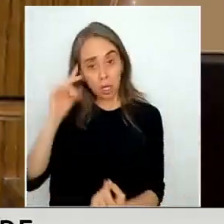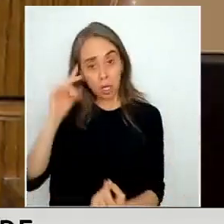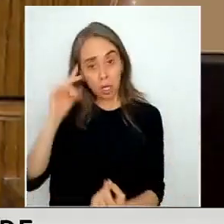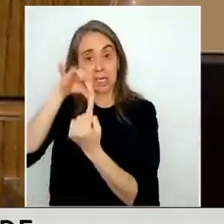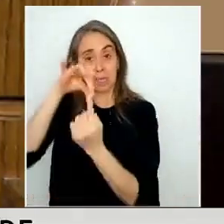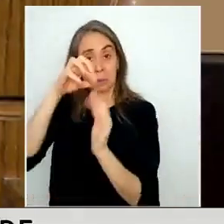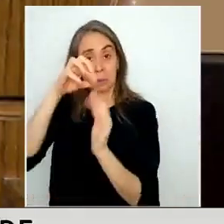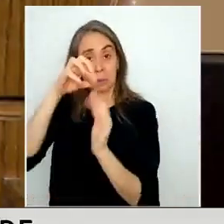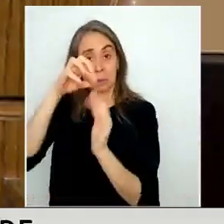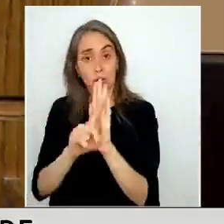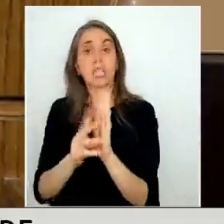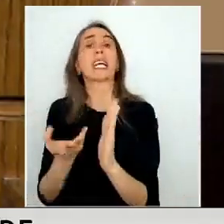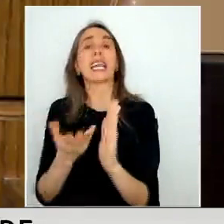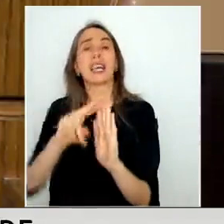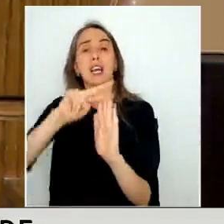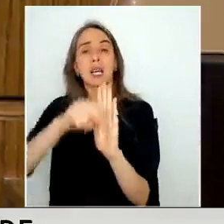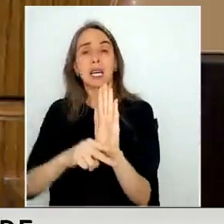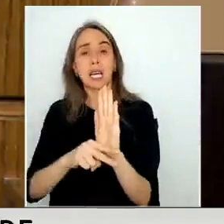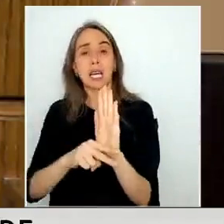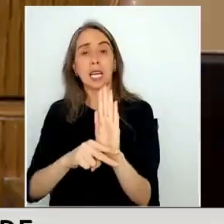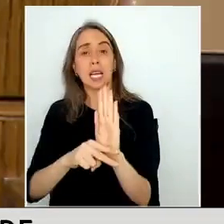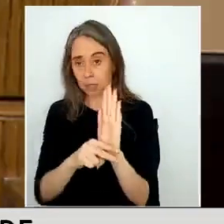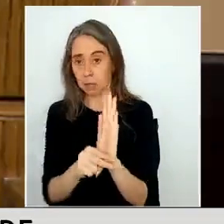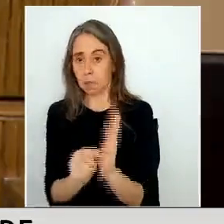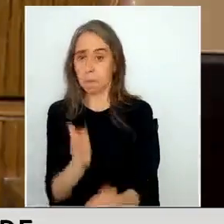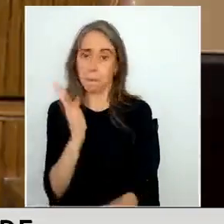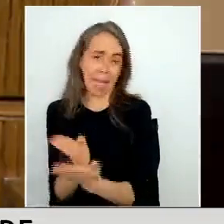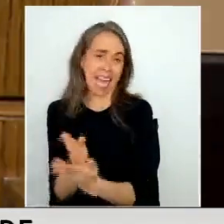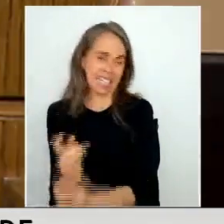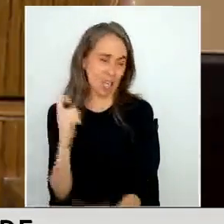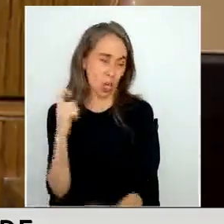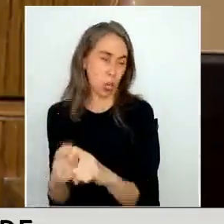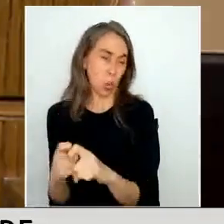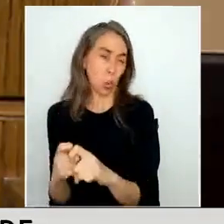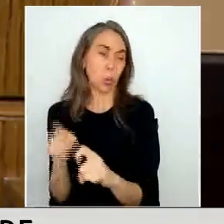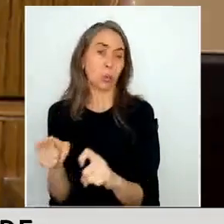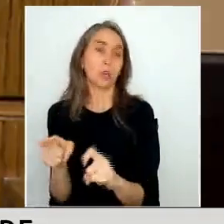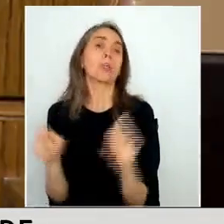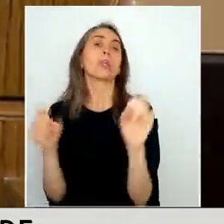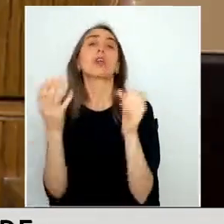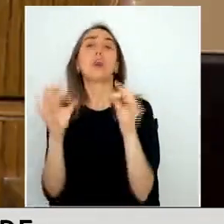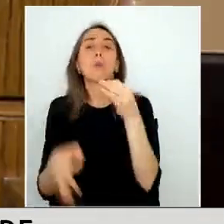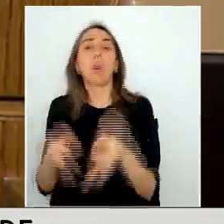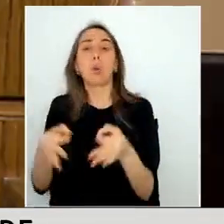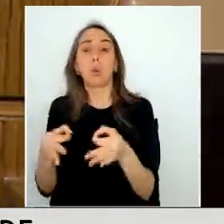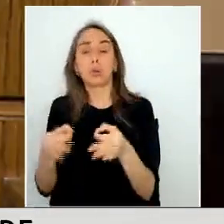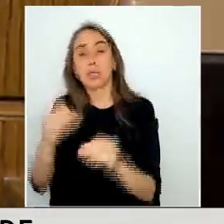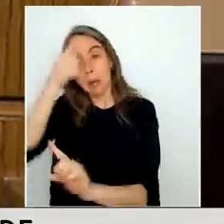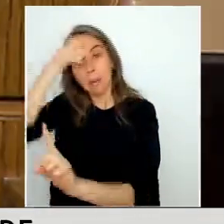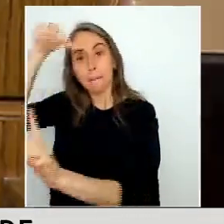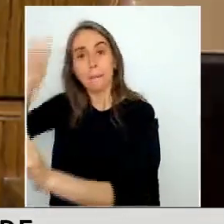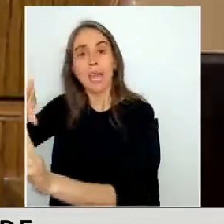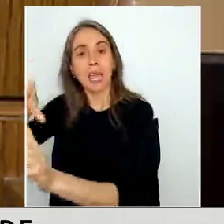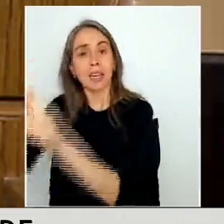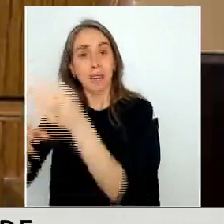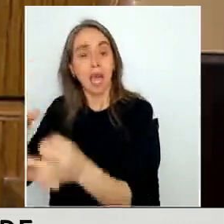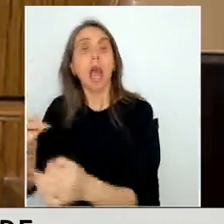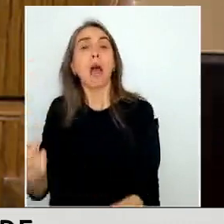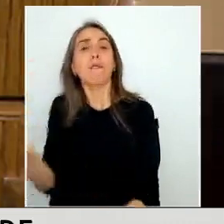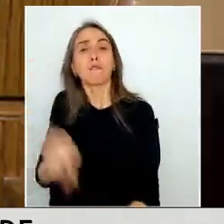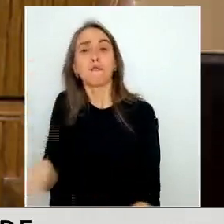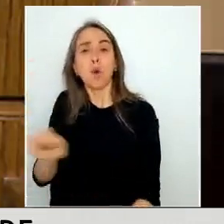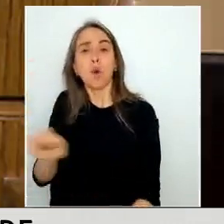modif iciones para ridar el sistema de aplicación de penas y evitar que la reincidencia no sea objeto de sanciones graves